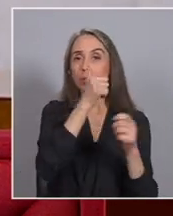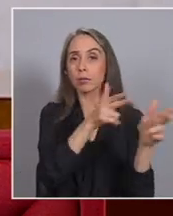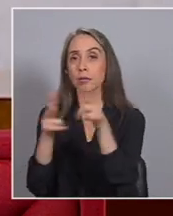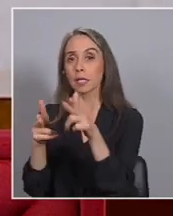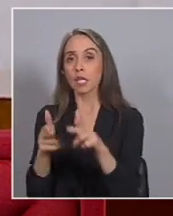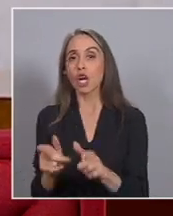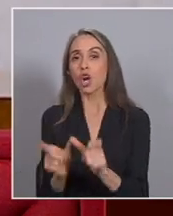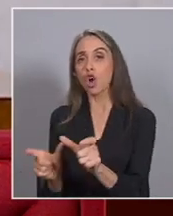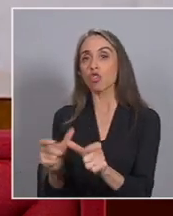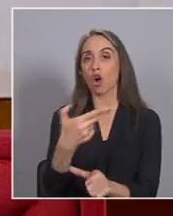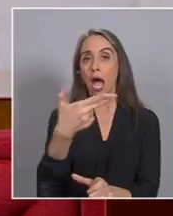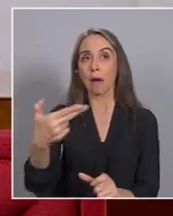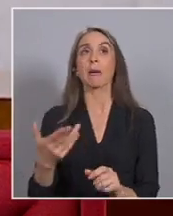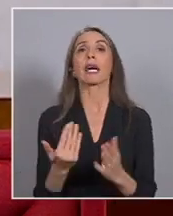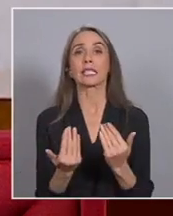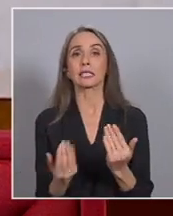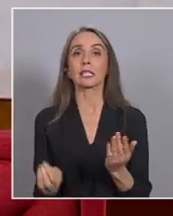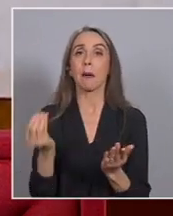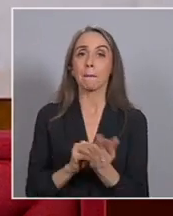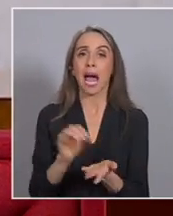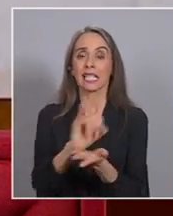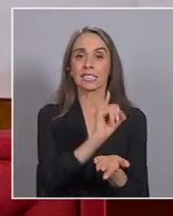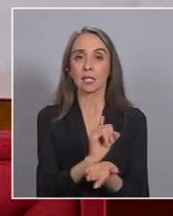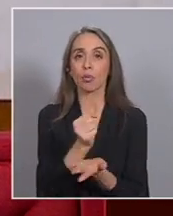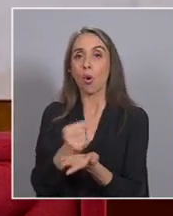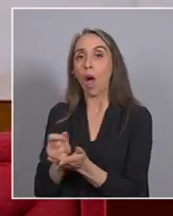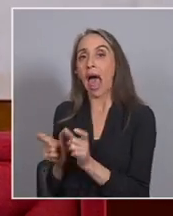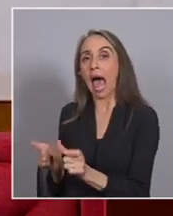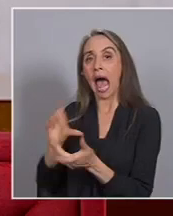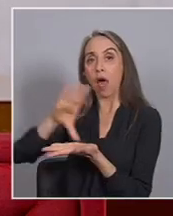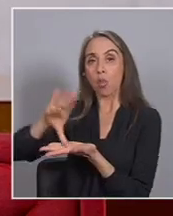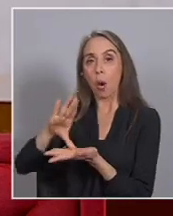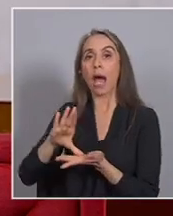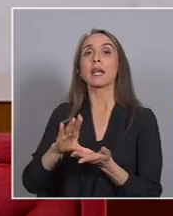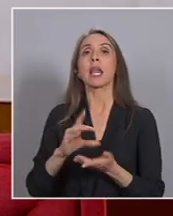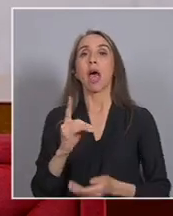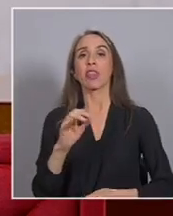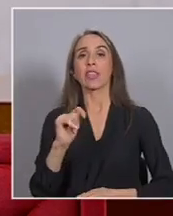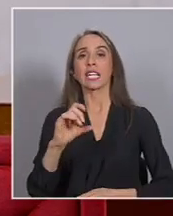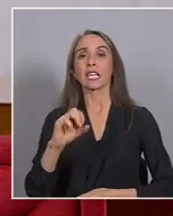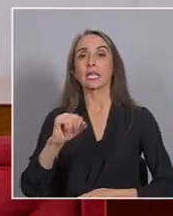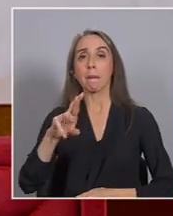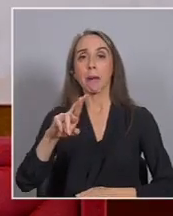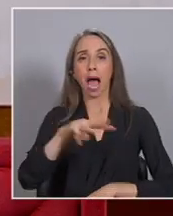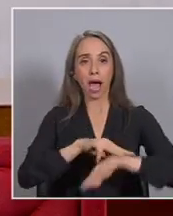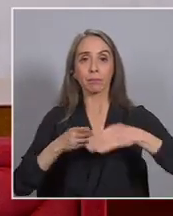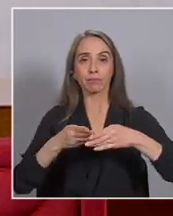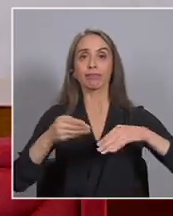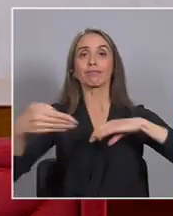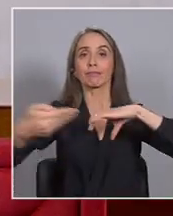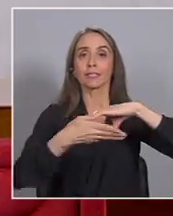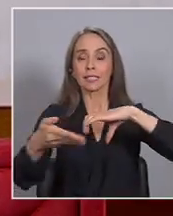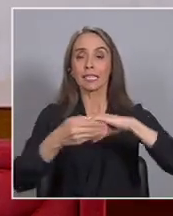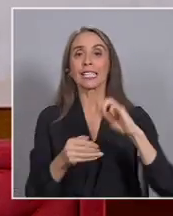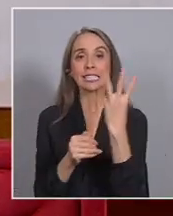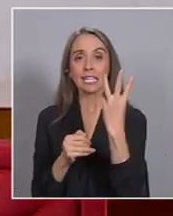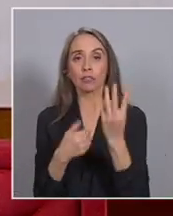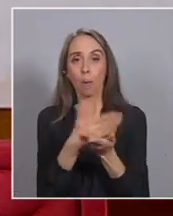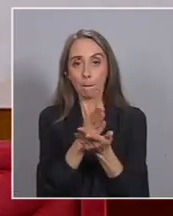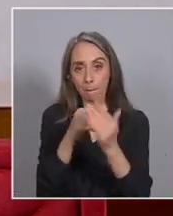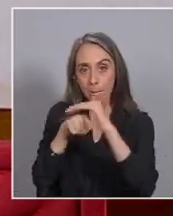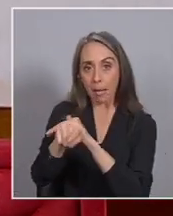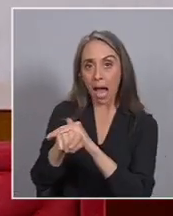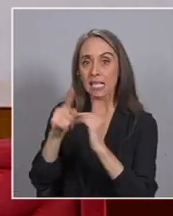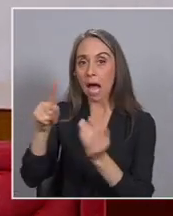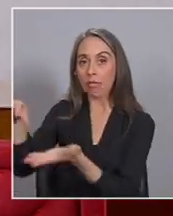controlar las armas. Y esto requiere más instituciones, como Aduana, por ejemplo, Directemar. 3. Intervenir con planes concretos